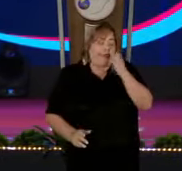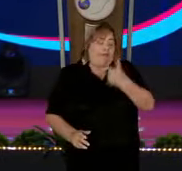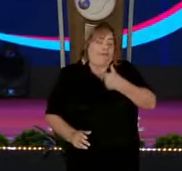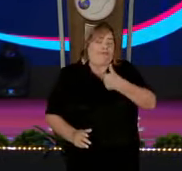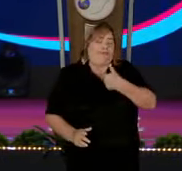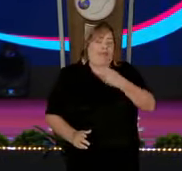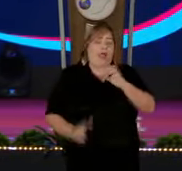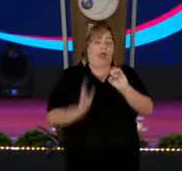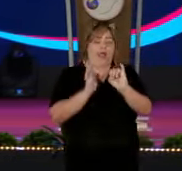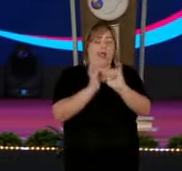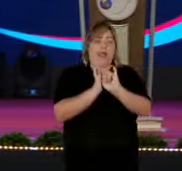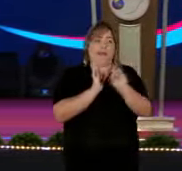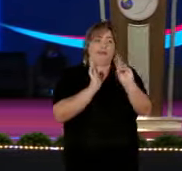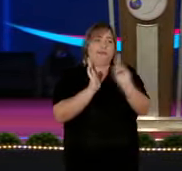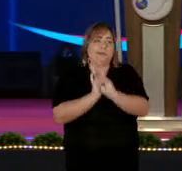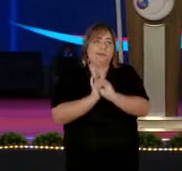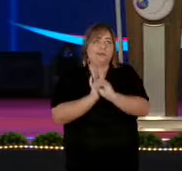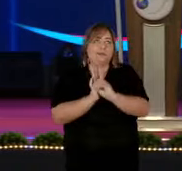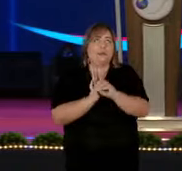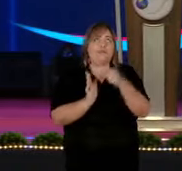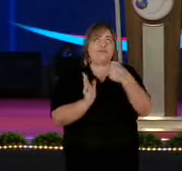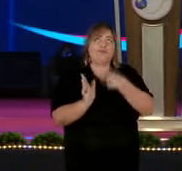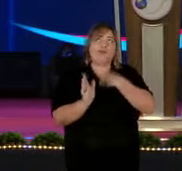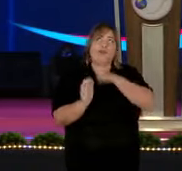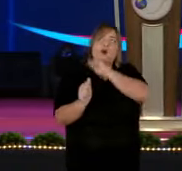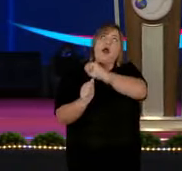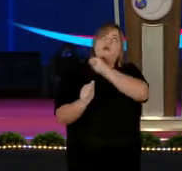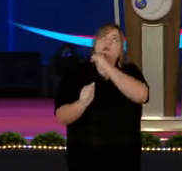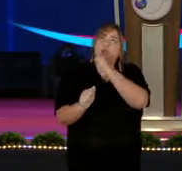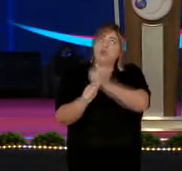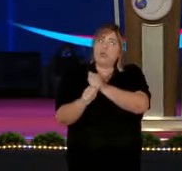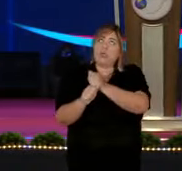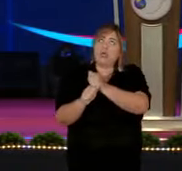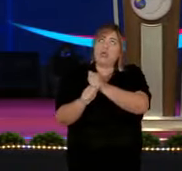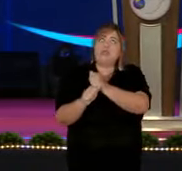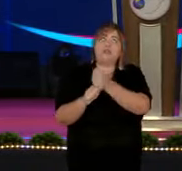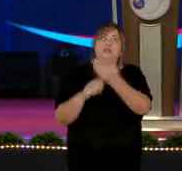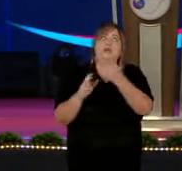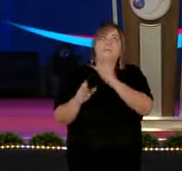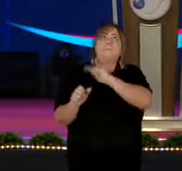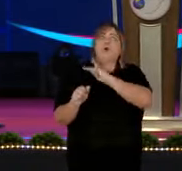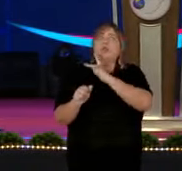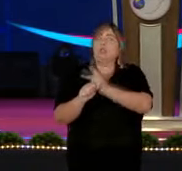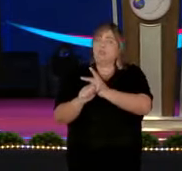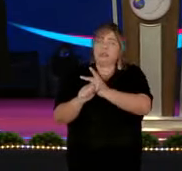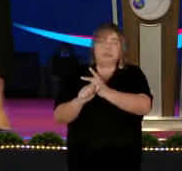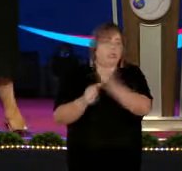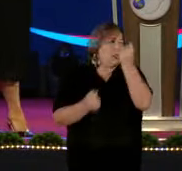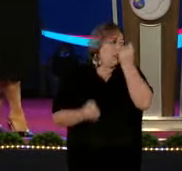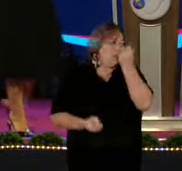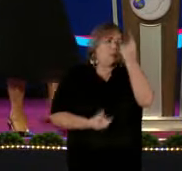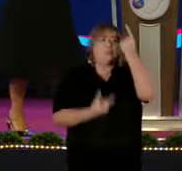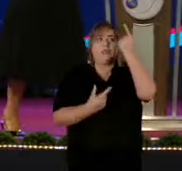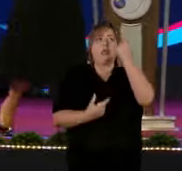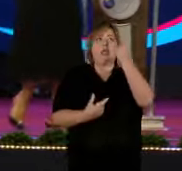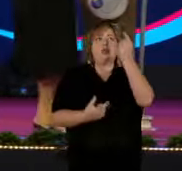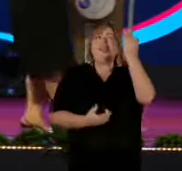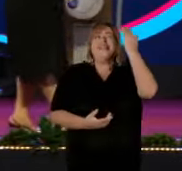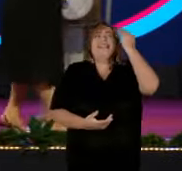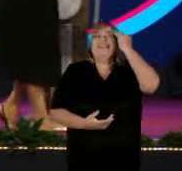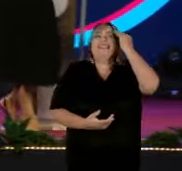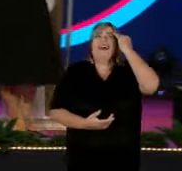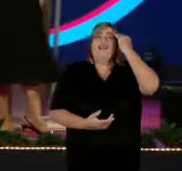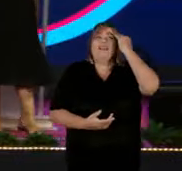autoridad que tienen, que no han entendido el poder que se le ha delegado, que no han entendido que tienen una gran comisión